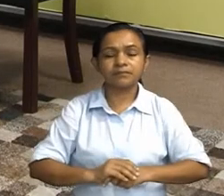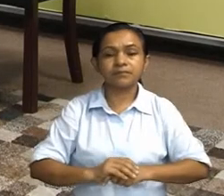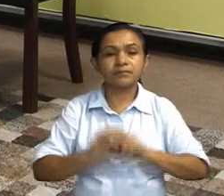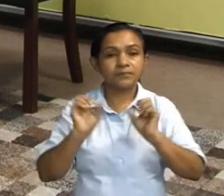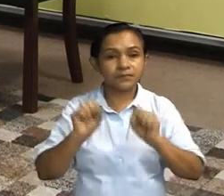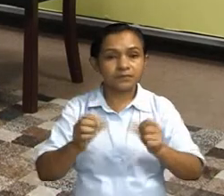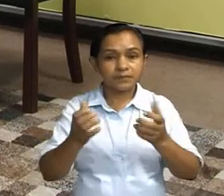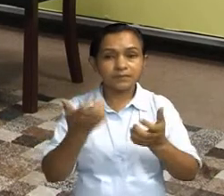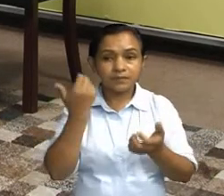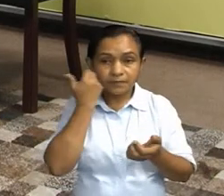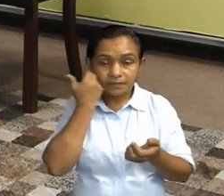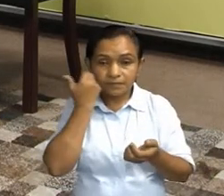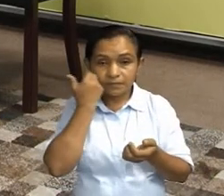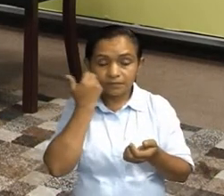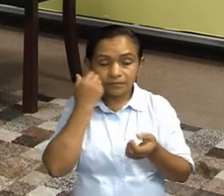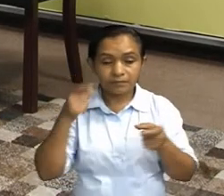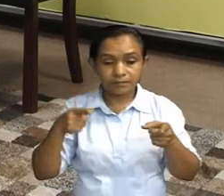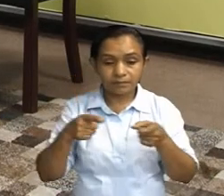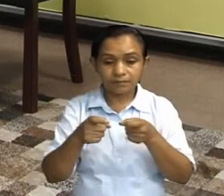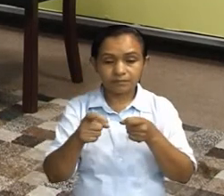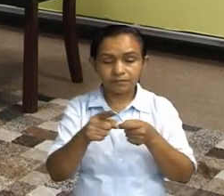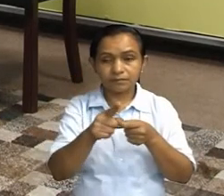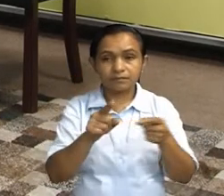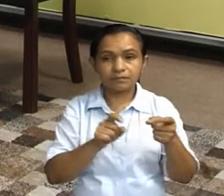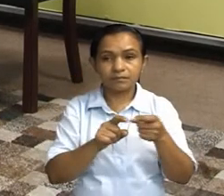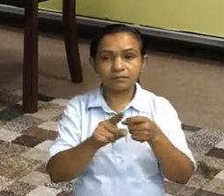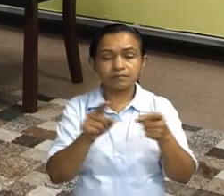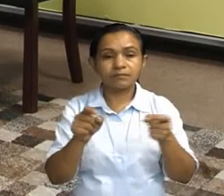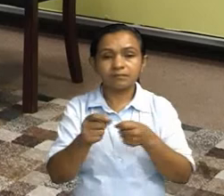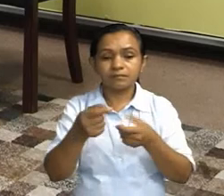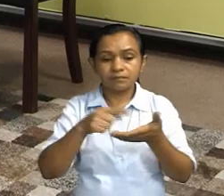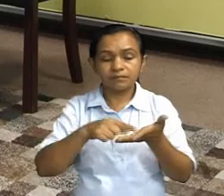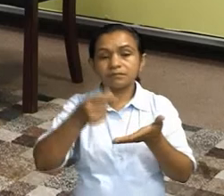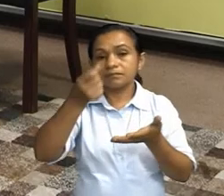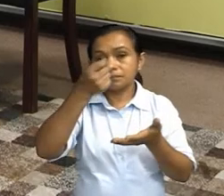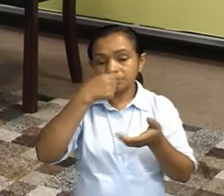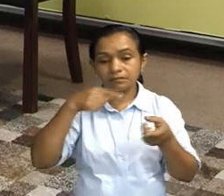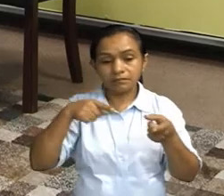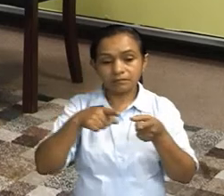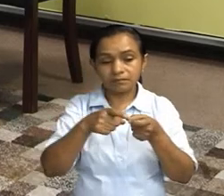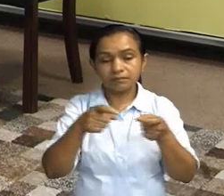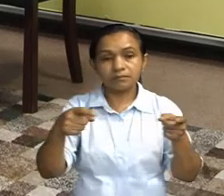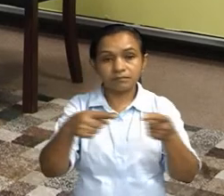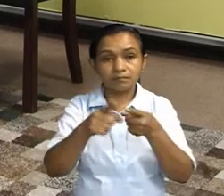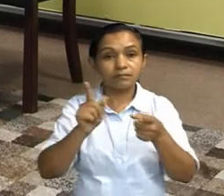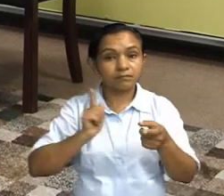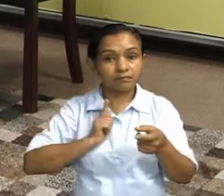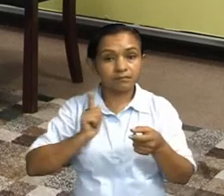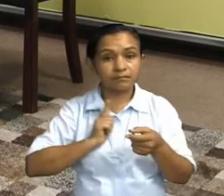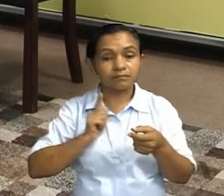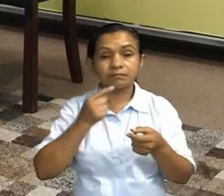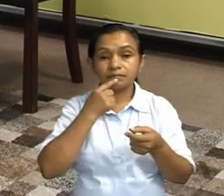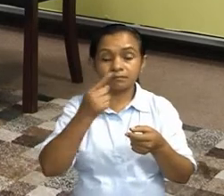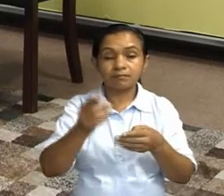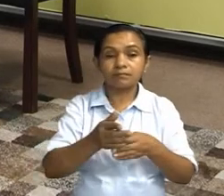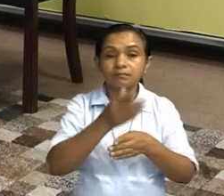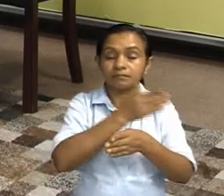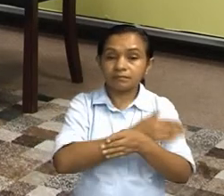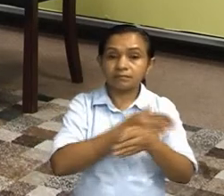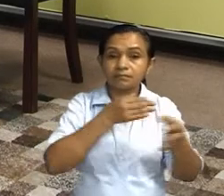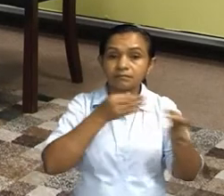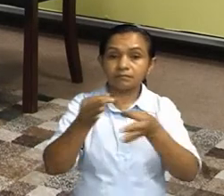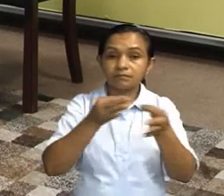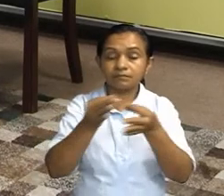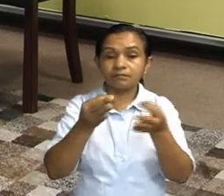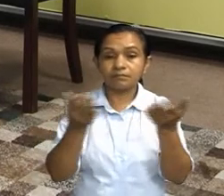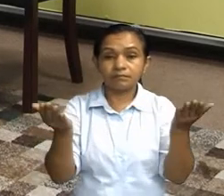trata de infecciones de tipo parasitarias, entonces se da un antiparasitario, eso dependiendo de lo que crezca. Y lo otro es lo que le mencionaba, ¿verdad?, de